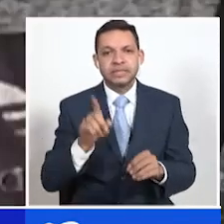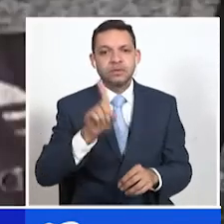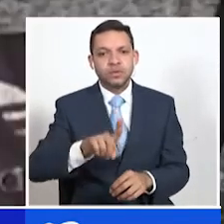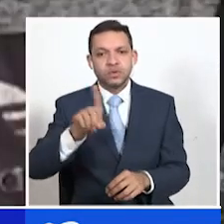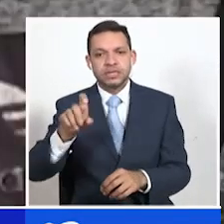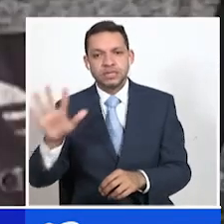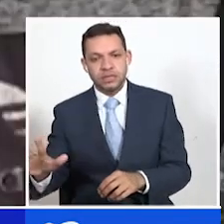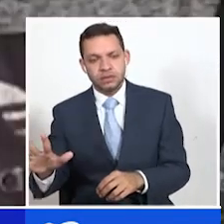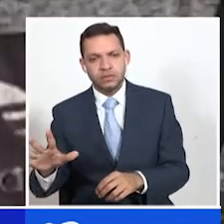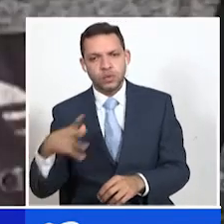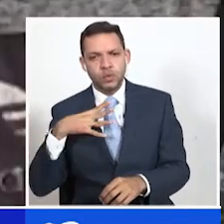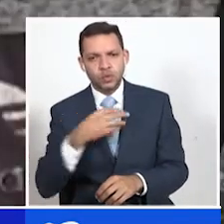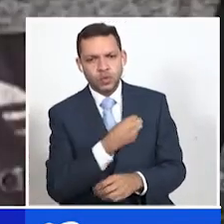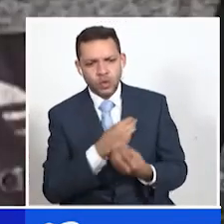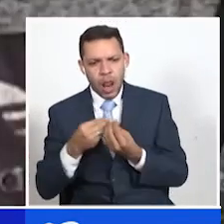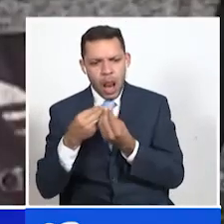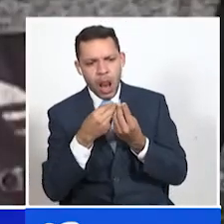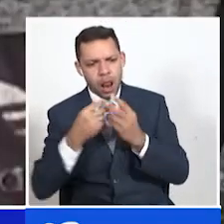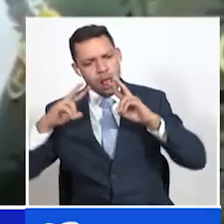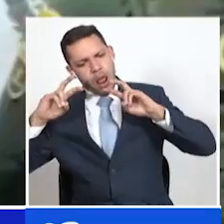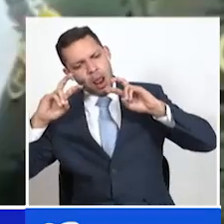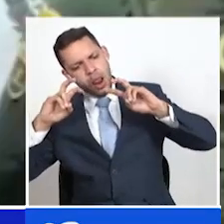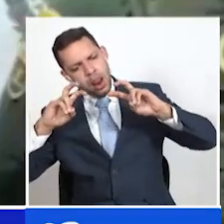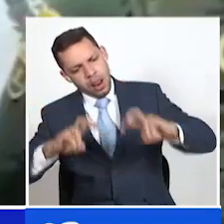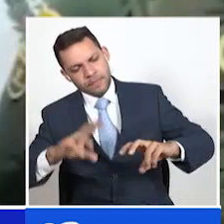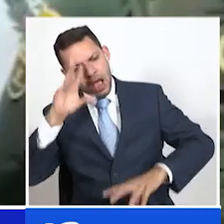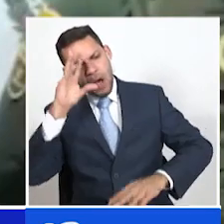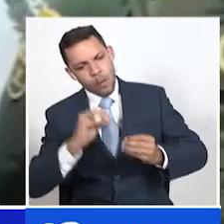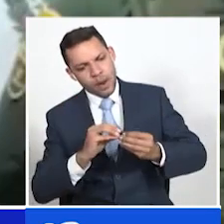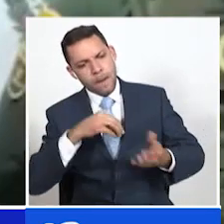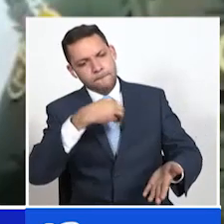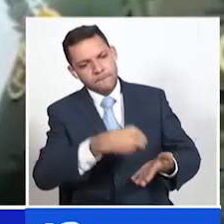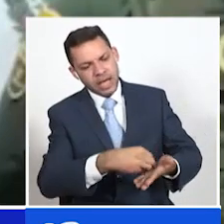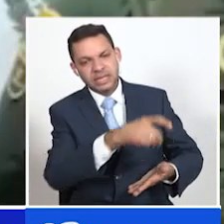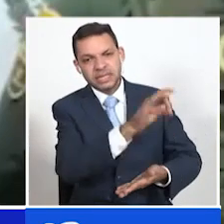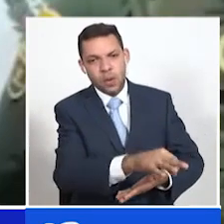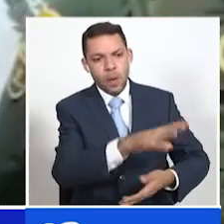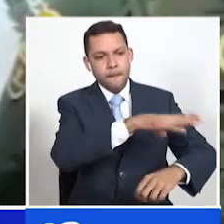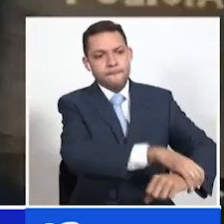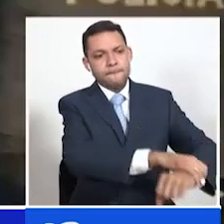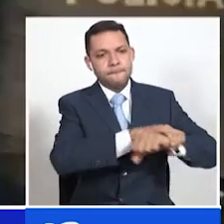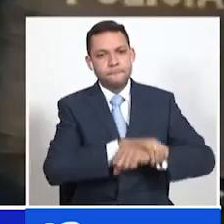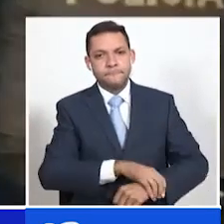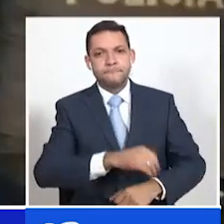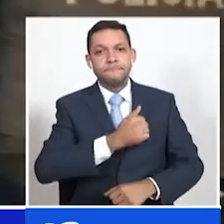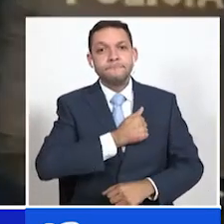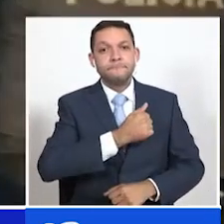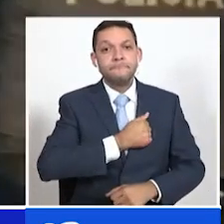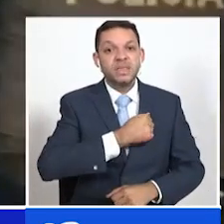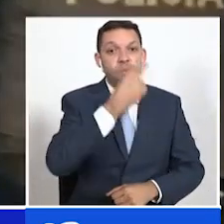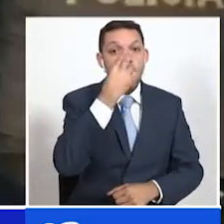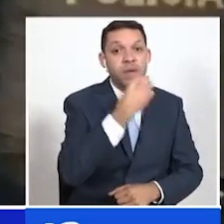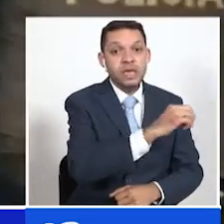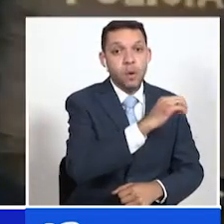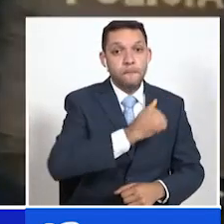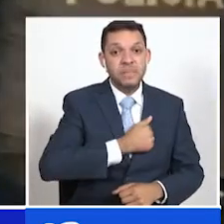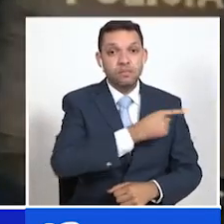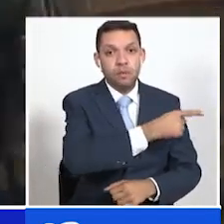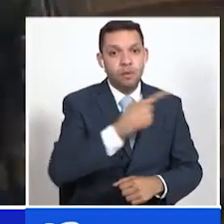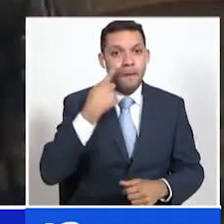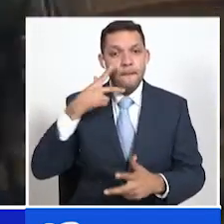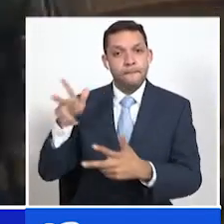165, se coordina la entrega del dinero y por supuesto se realiza la captura y el proceso de judicialización. Y un tercer caso